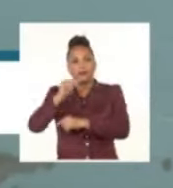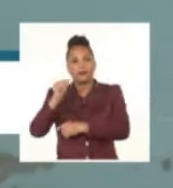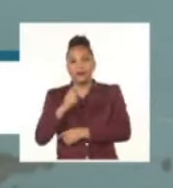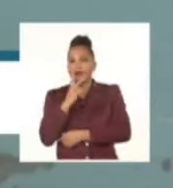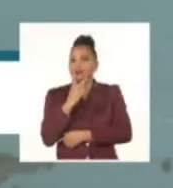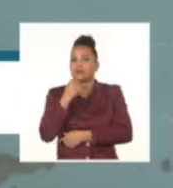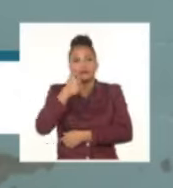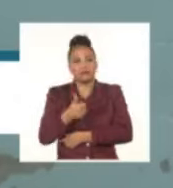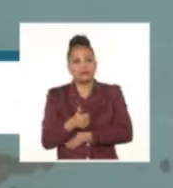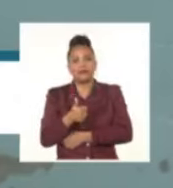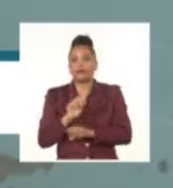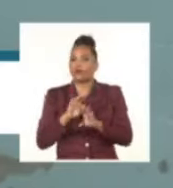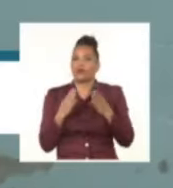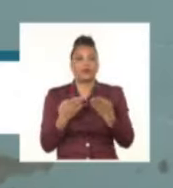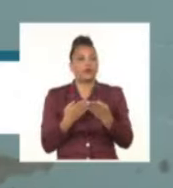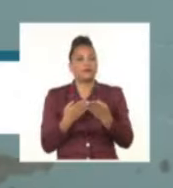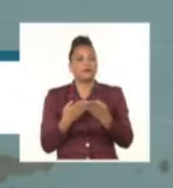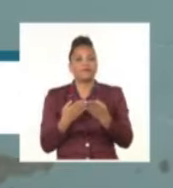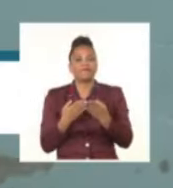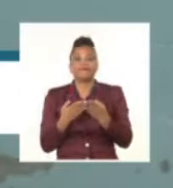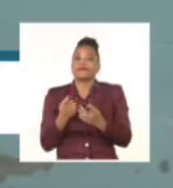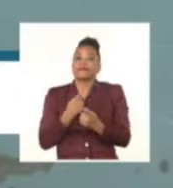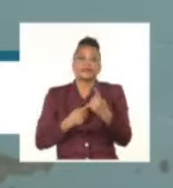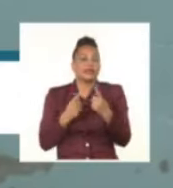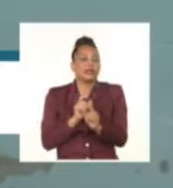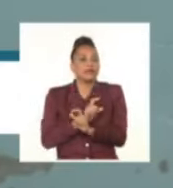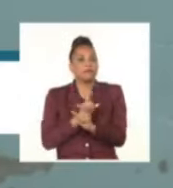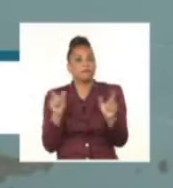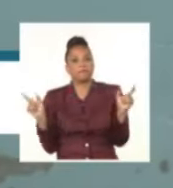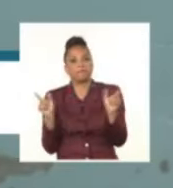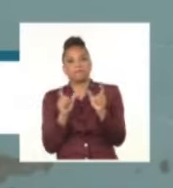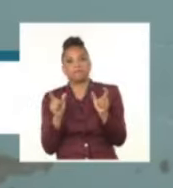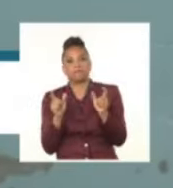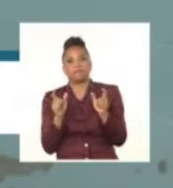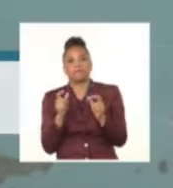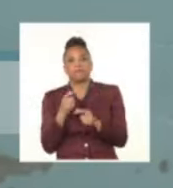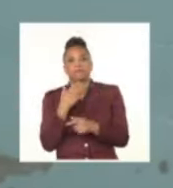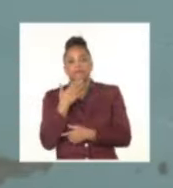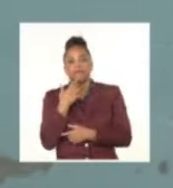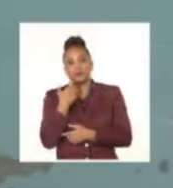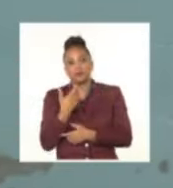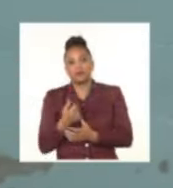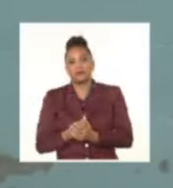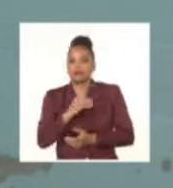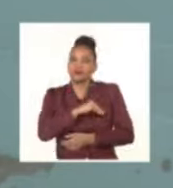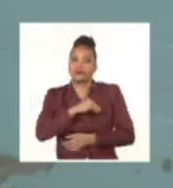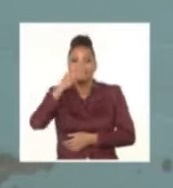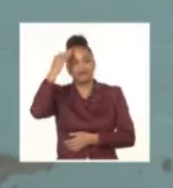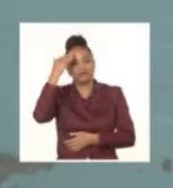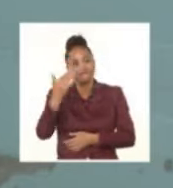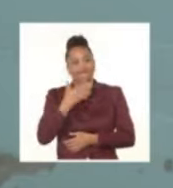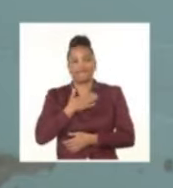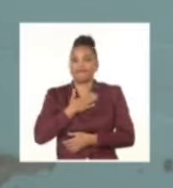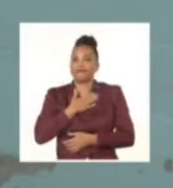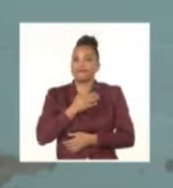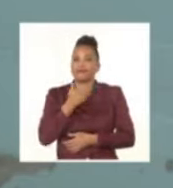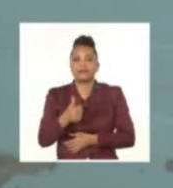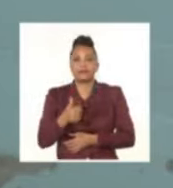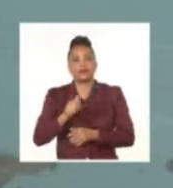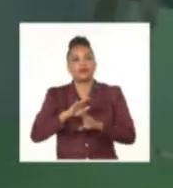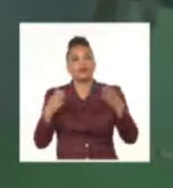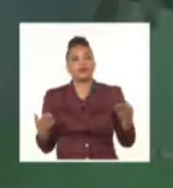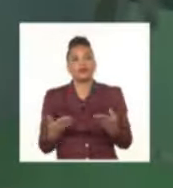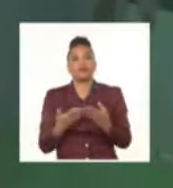todo el mundo. Fue algo mágico para contar. me siento muy agradecida con